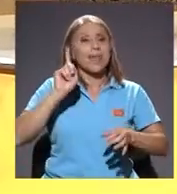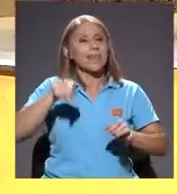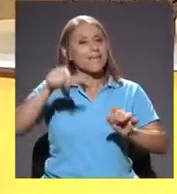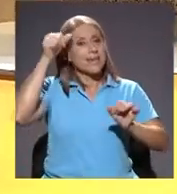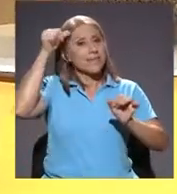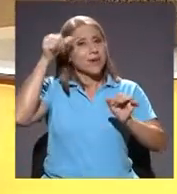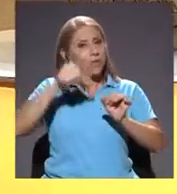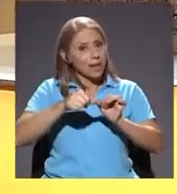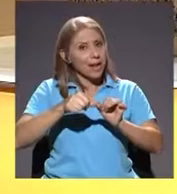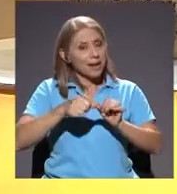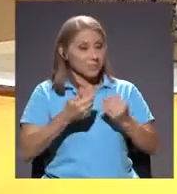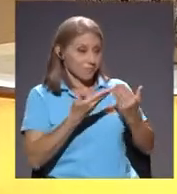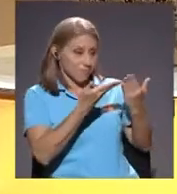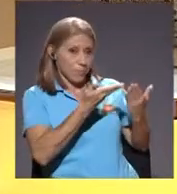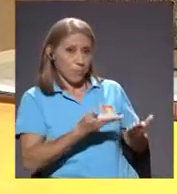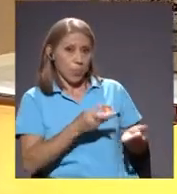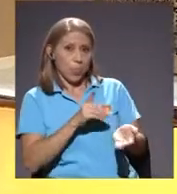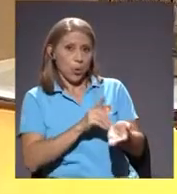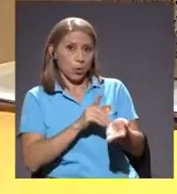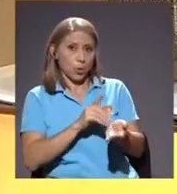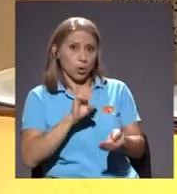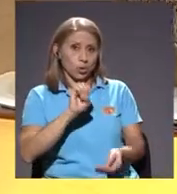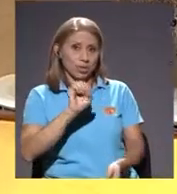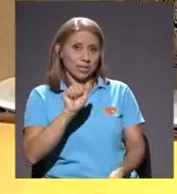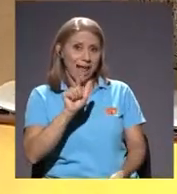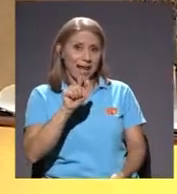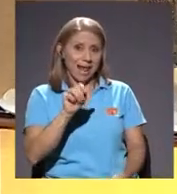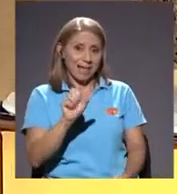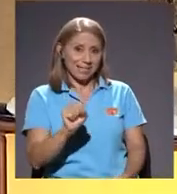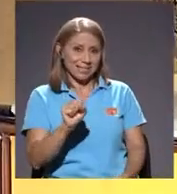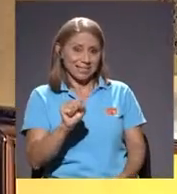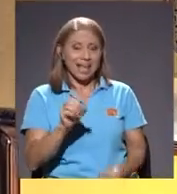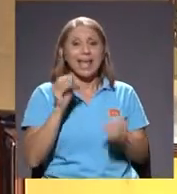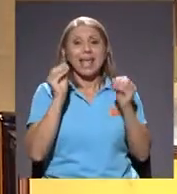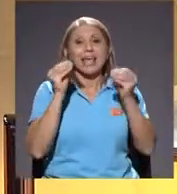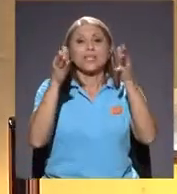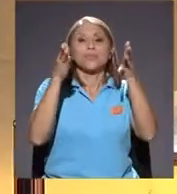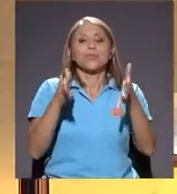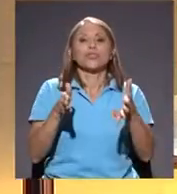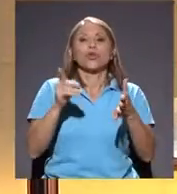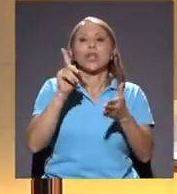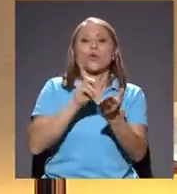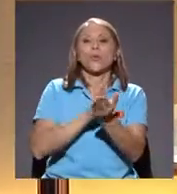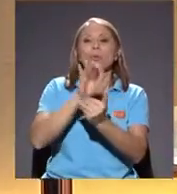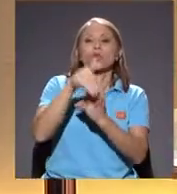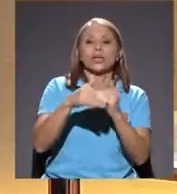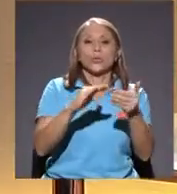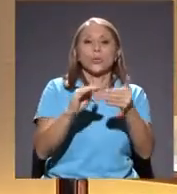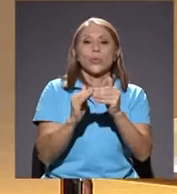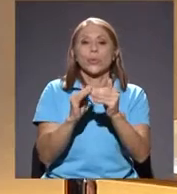doctor salas es profesor en el proyecto de la carpio